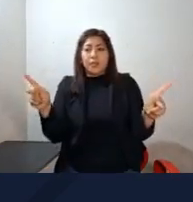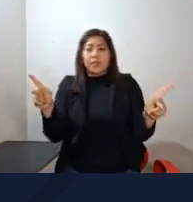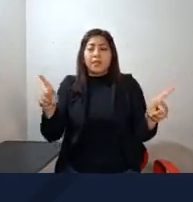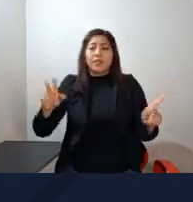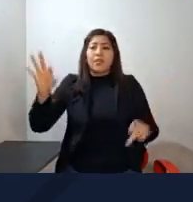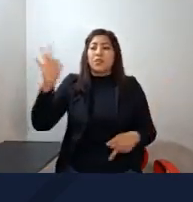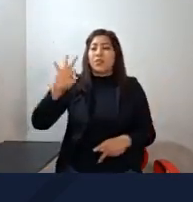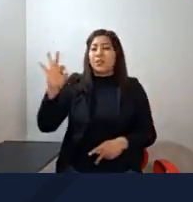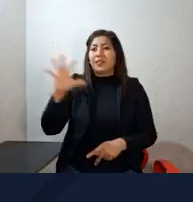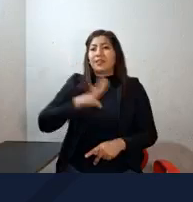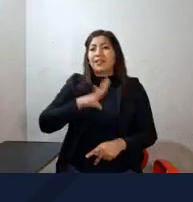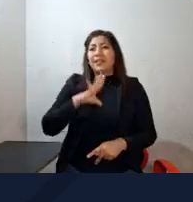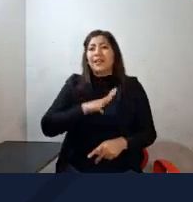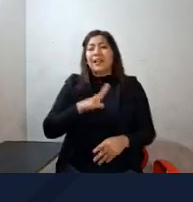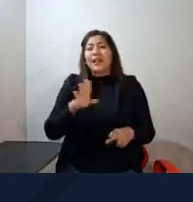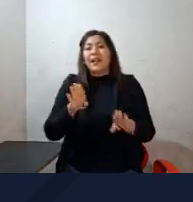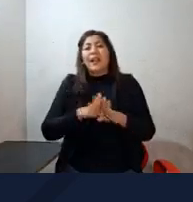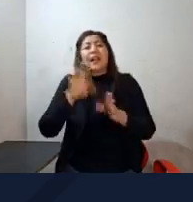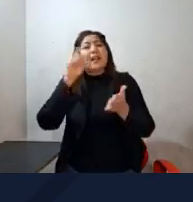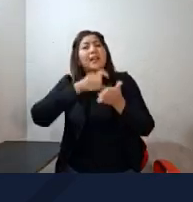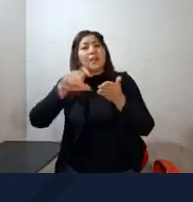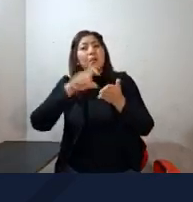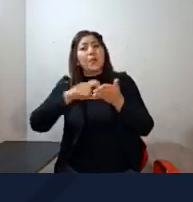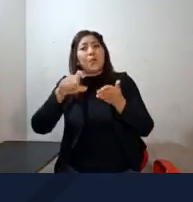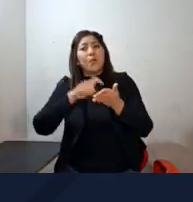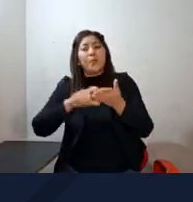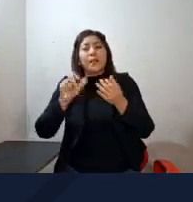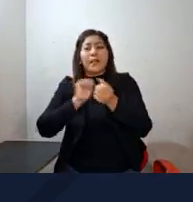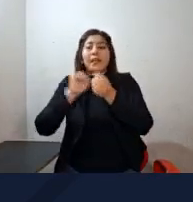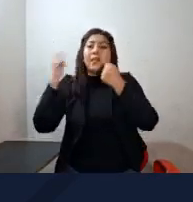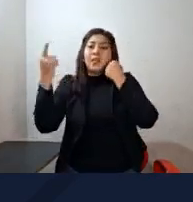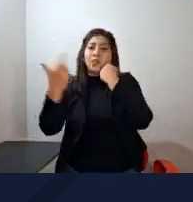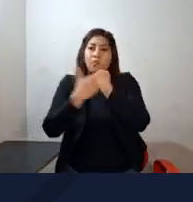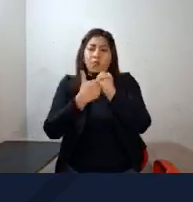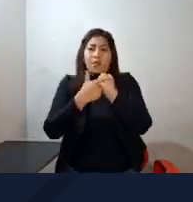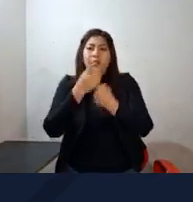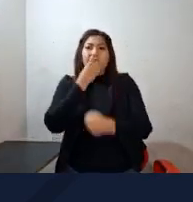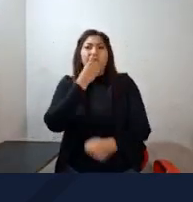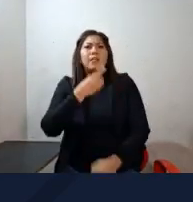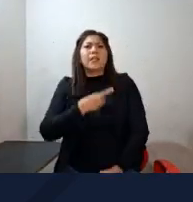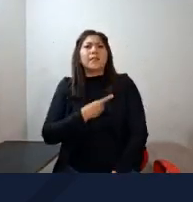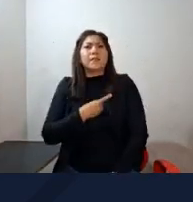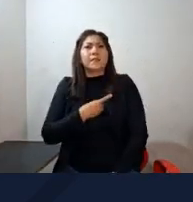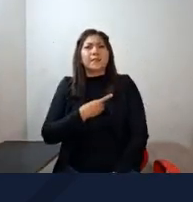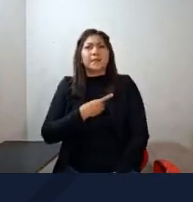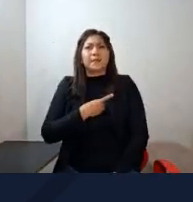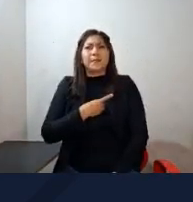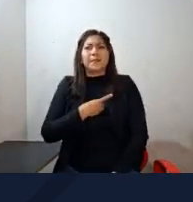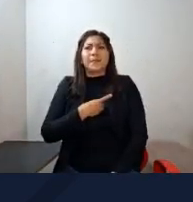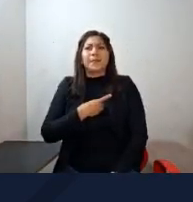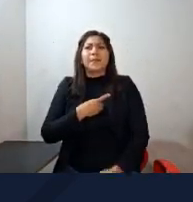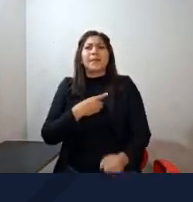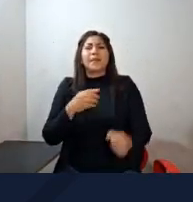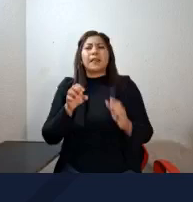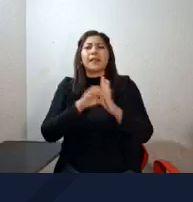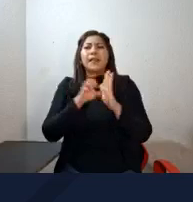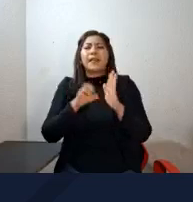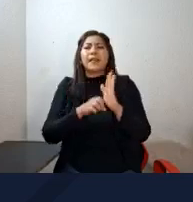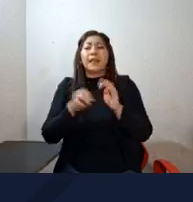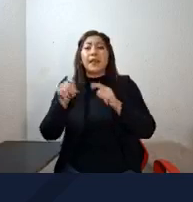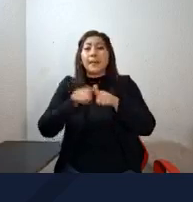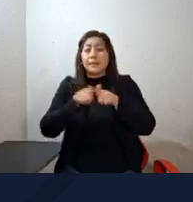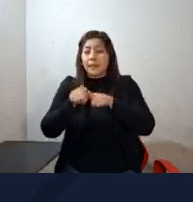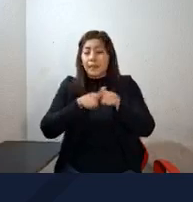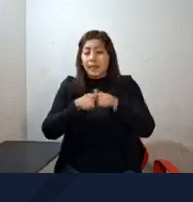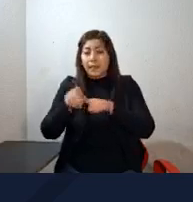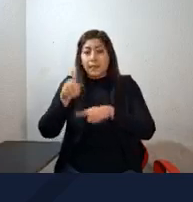propiedad. Dice, a mí me recomendaron que es mejor hacer una donación, por ejemplo, a mi hermana o sobrina, que un testamento. ¿Es correcto